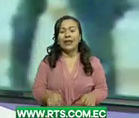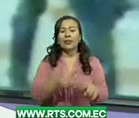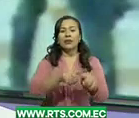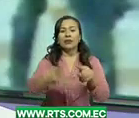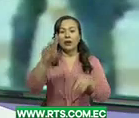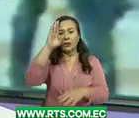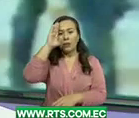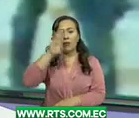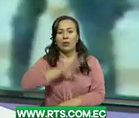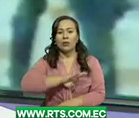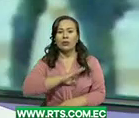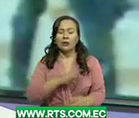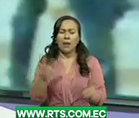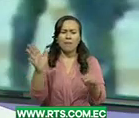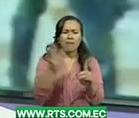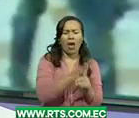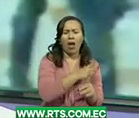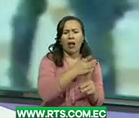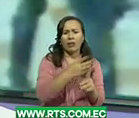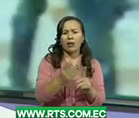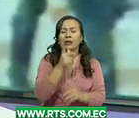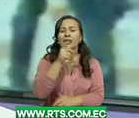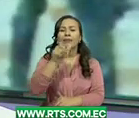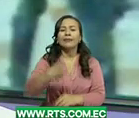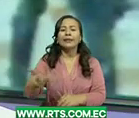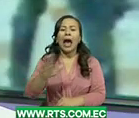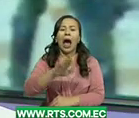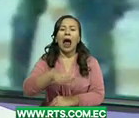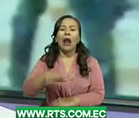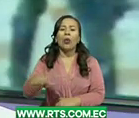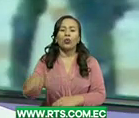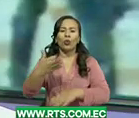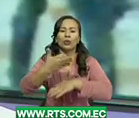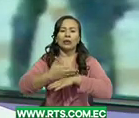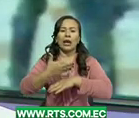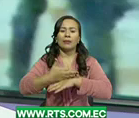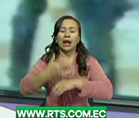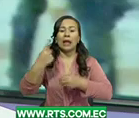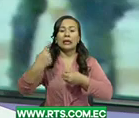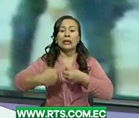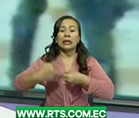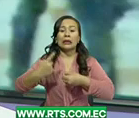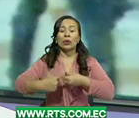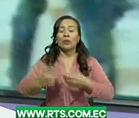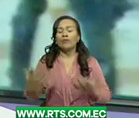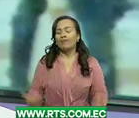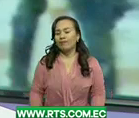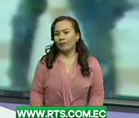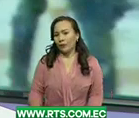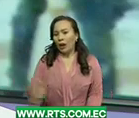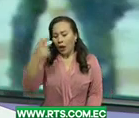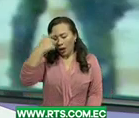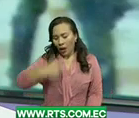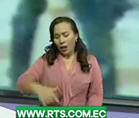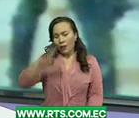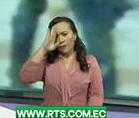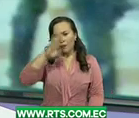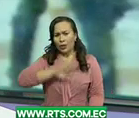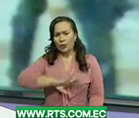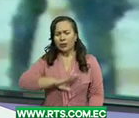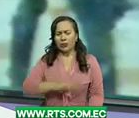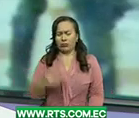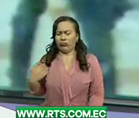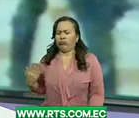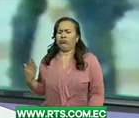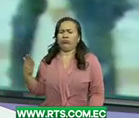Varios policías fueron agredidos por presuntos estudiantes en la terminal de Quitumbe en Quito. Los uniformados habían acudido a un